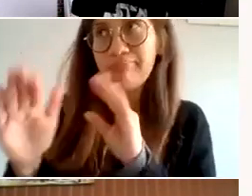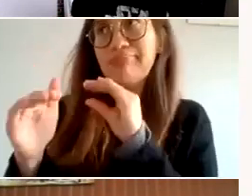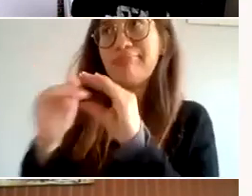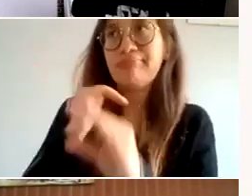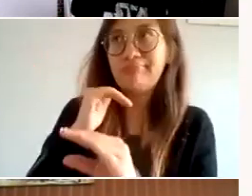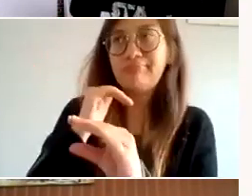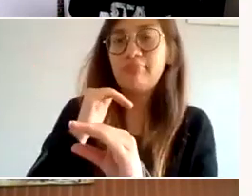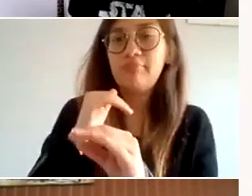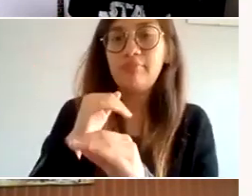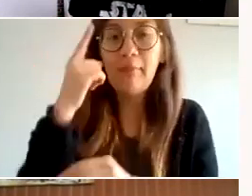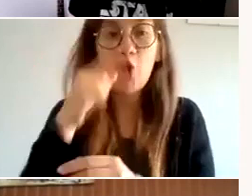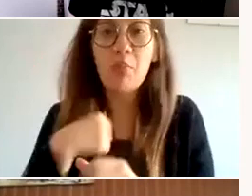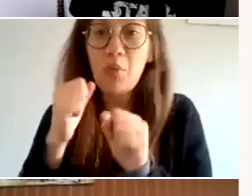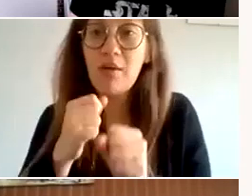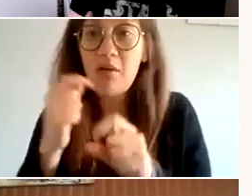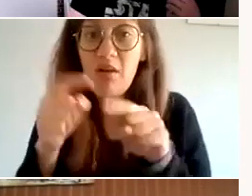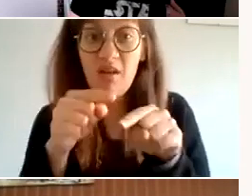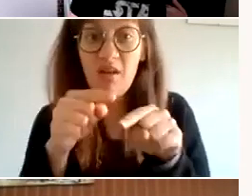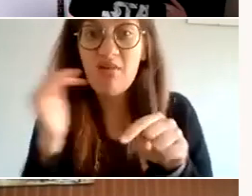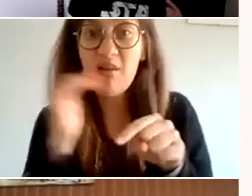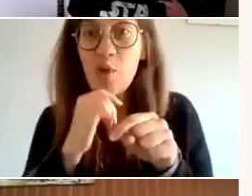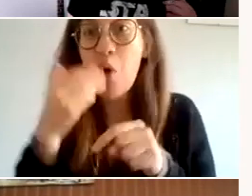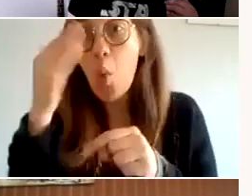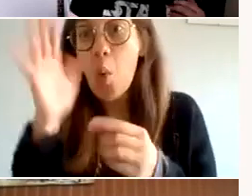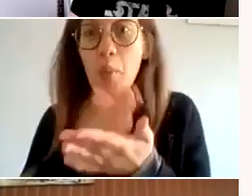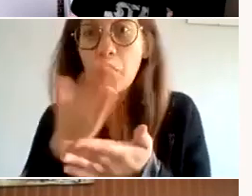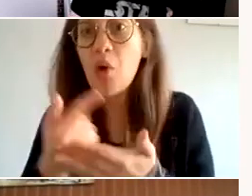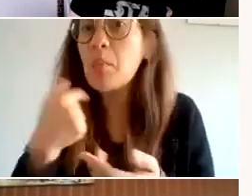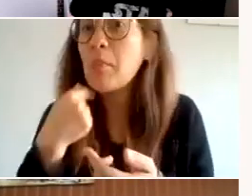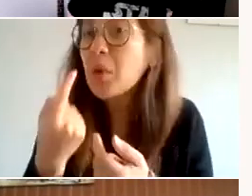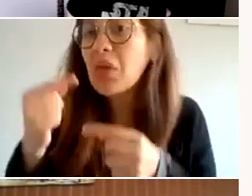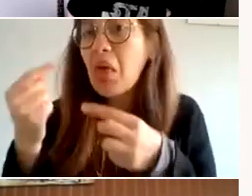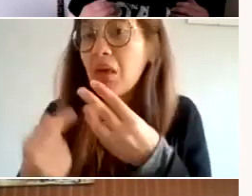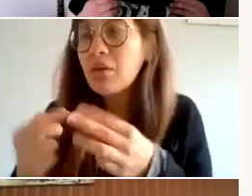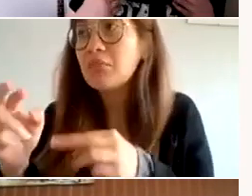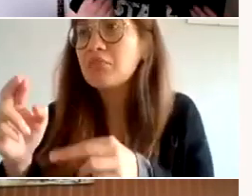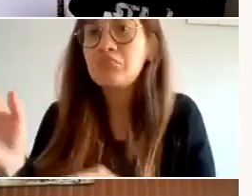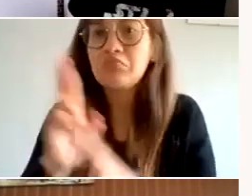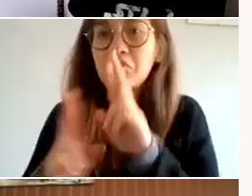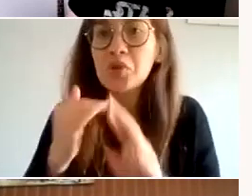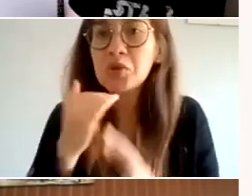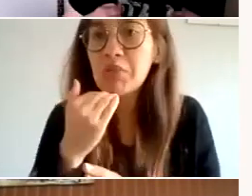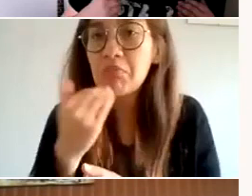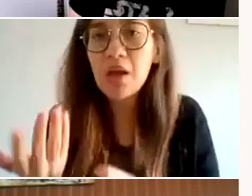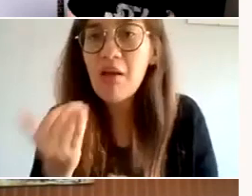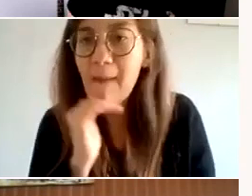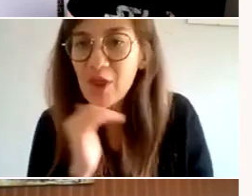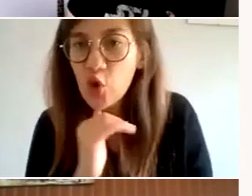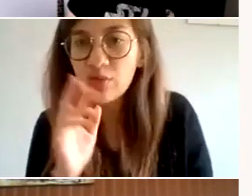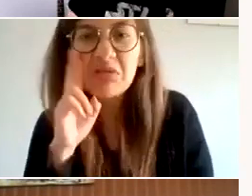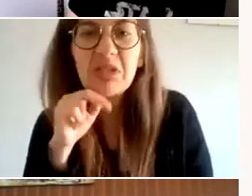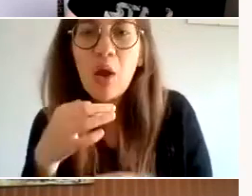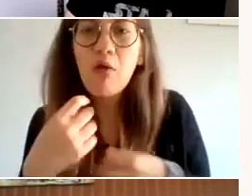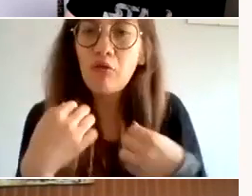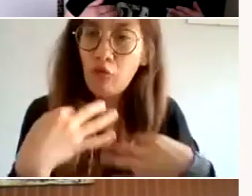preguntes, hola, ¿cómo estás? Oye, ¿cómo va tal cosa? Y te responda como más simple en el momento, sin tanta